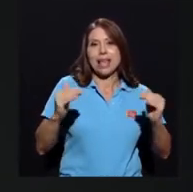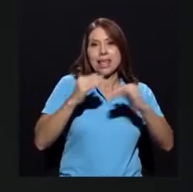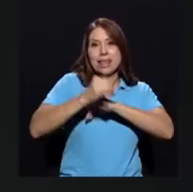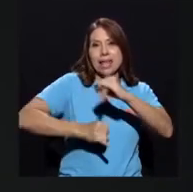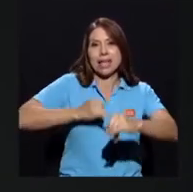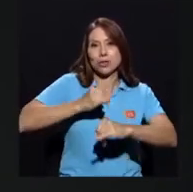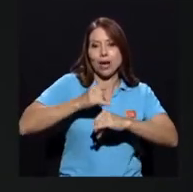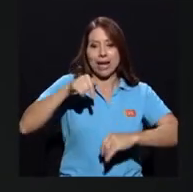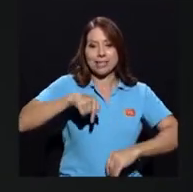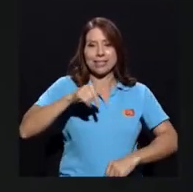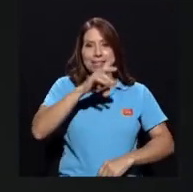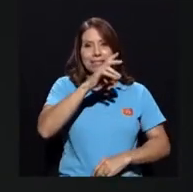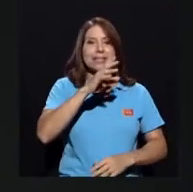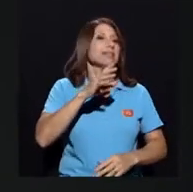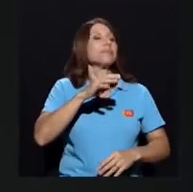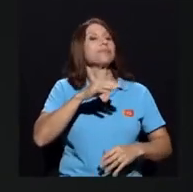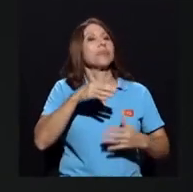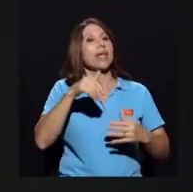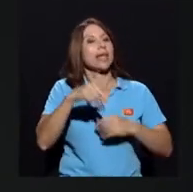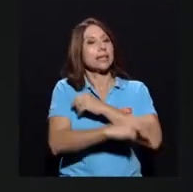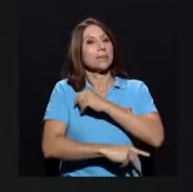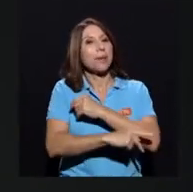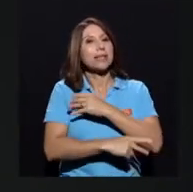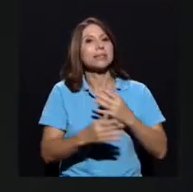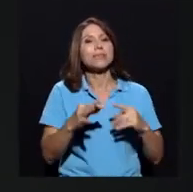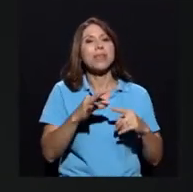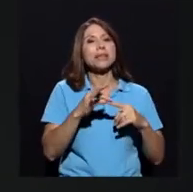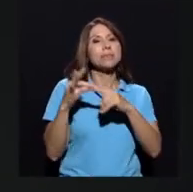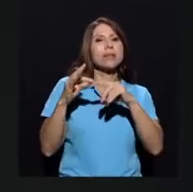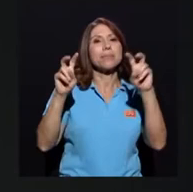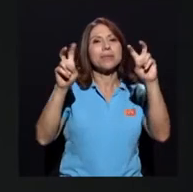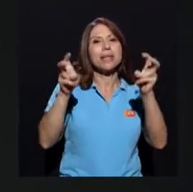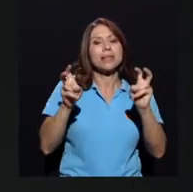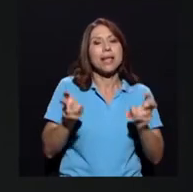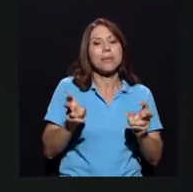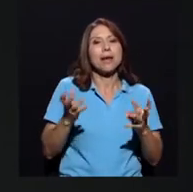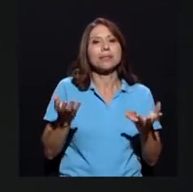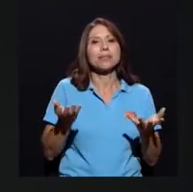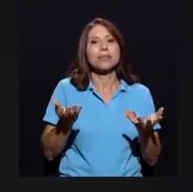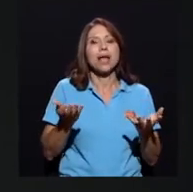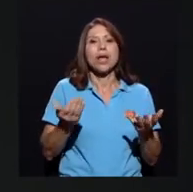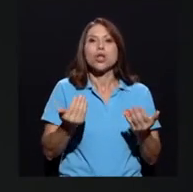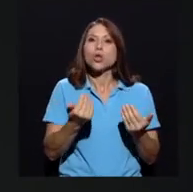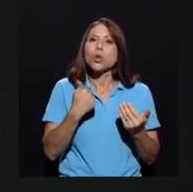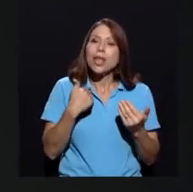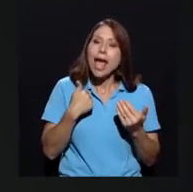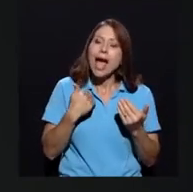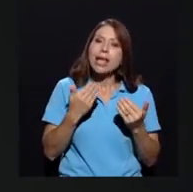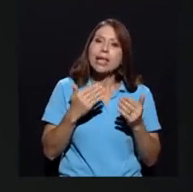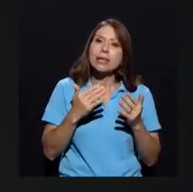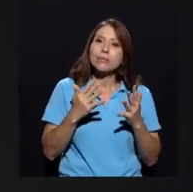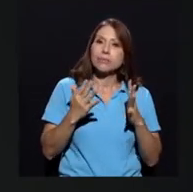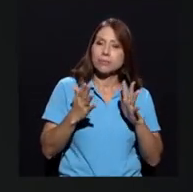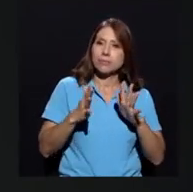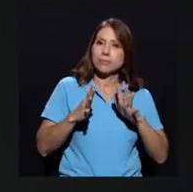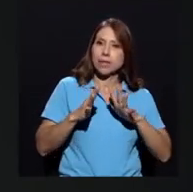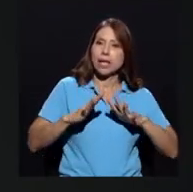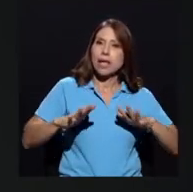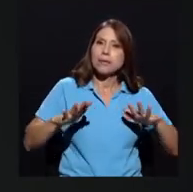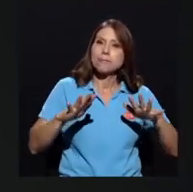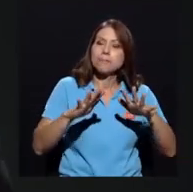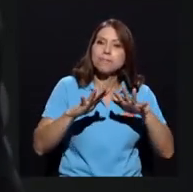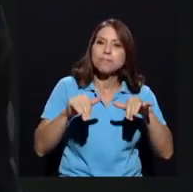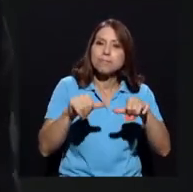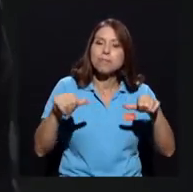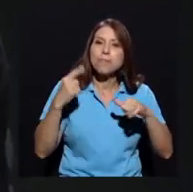internacionales y sobre todo en aquellos donde hay espacios para conflicto. La profundidad, y lo van a